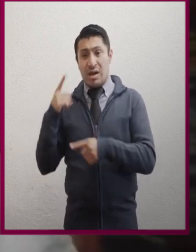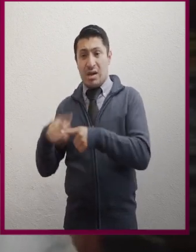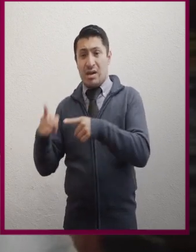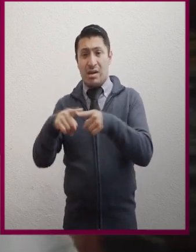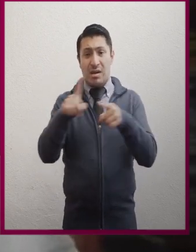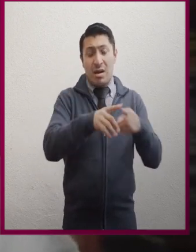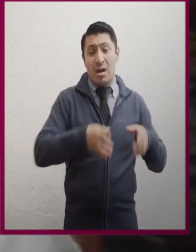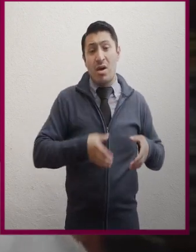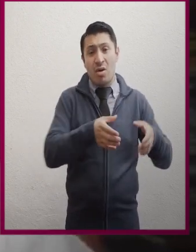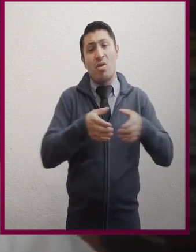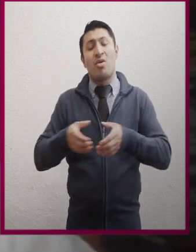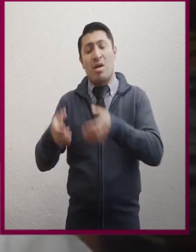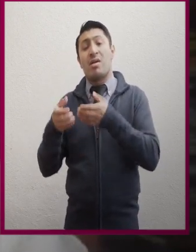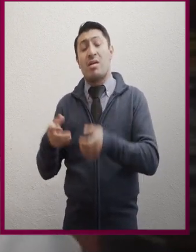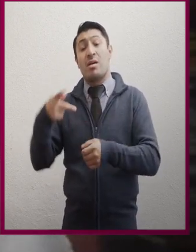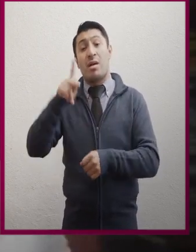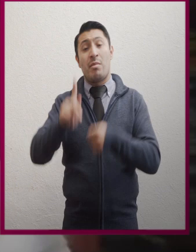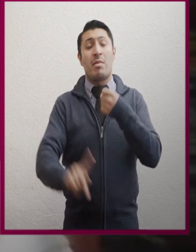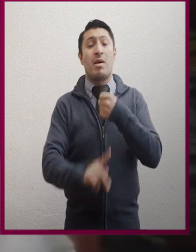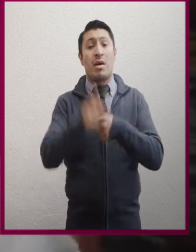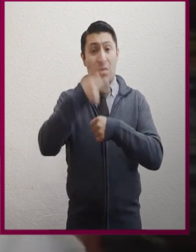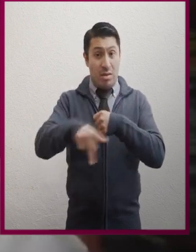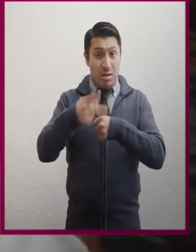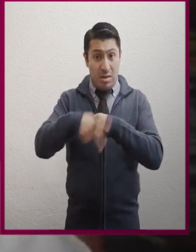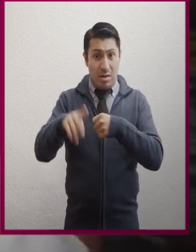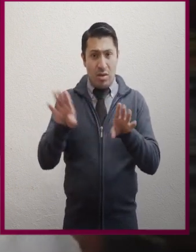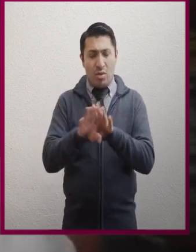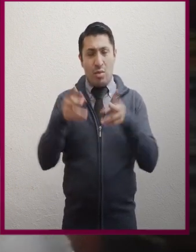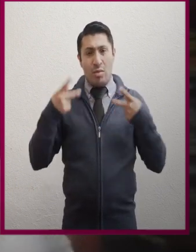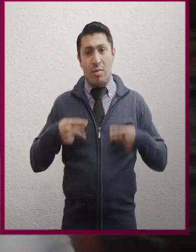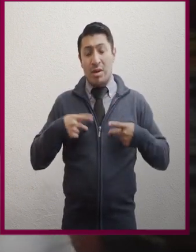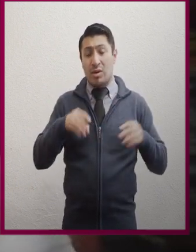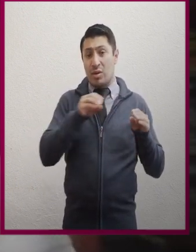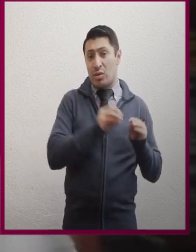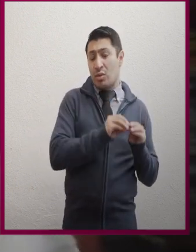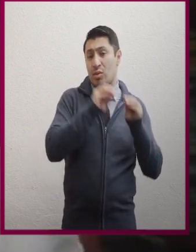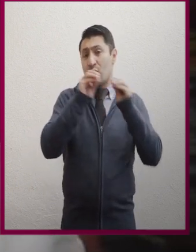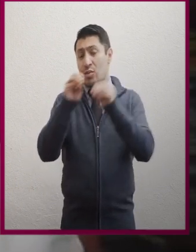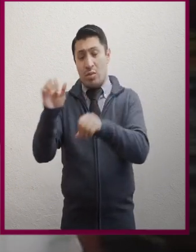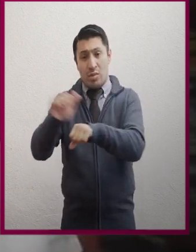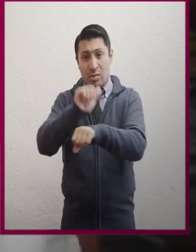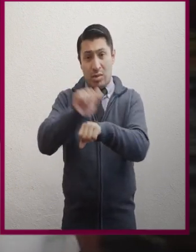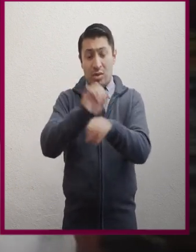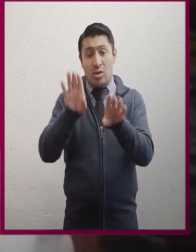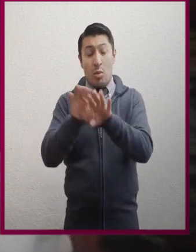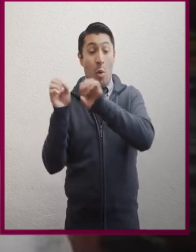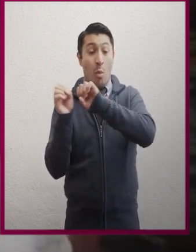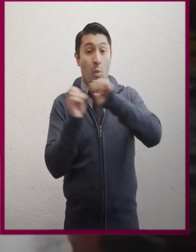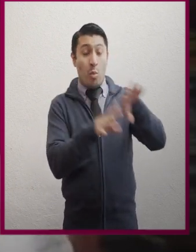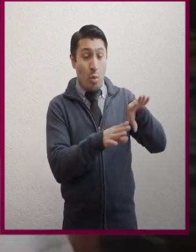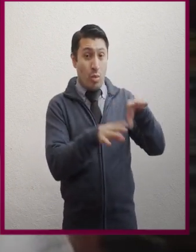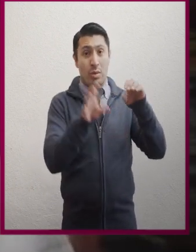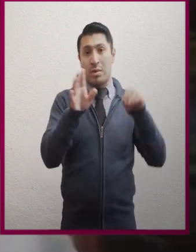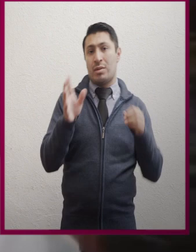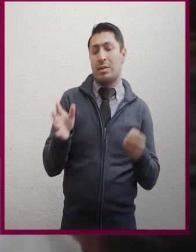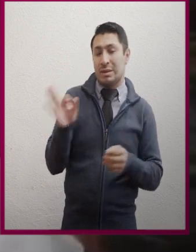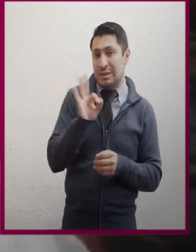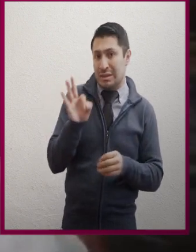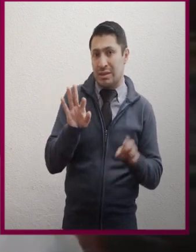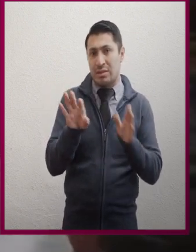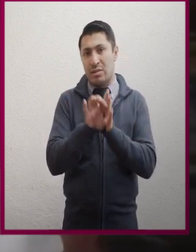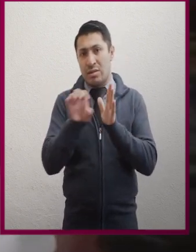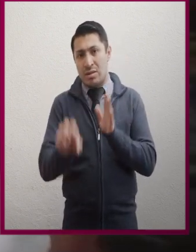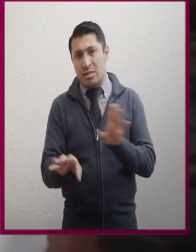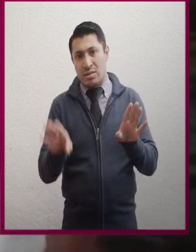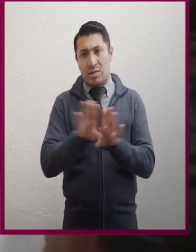que las gentes que los transporten por una u otra razón los abandonen, ya sea que, digamos, supuestamente hay cierta